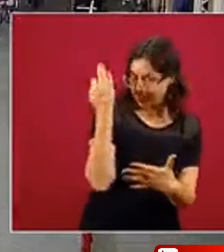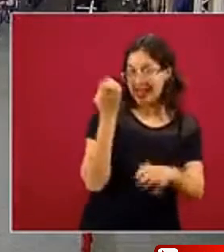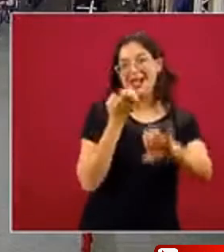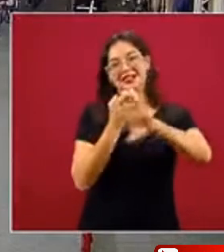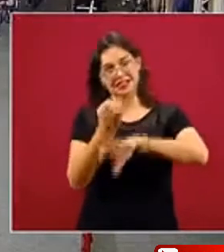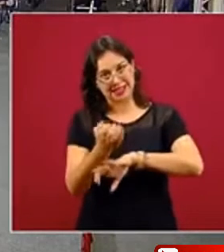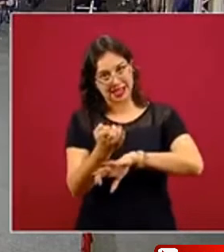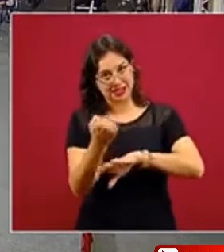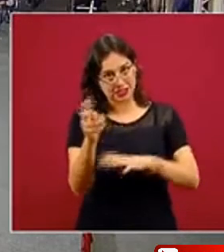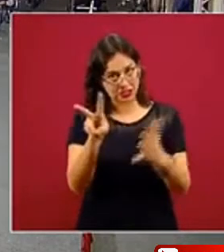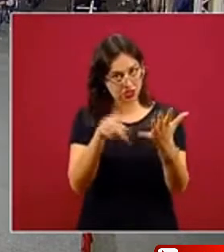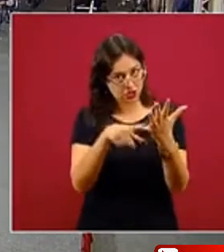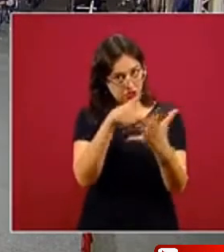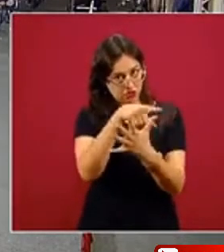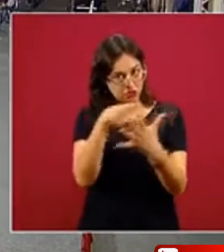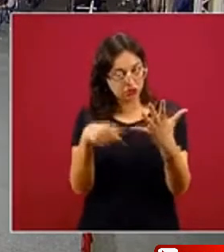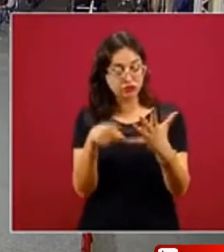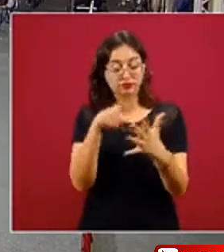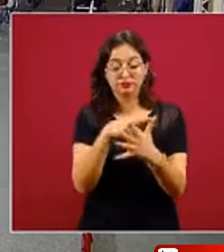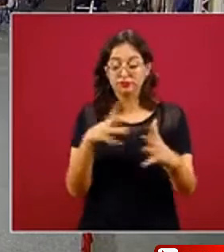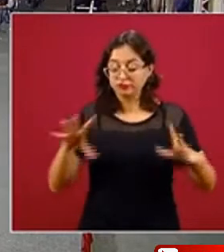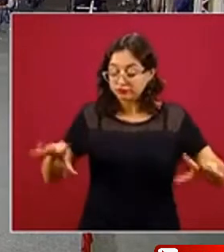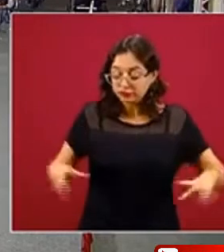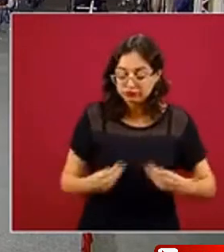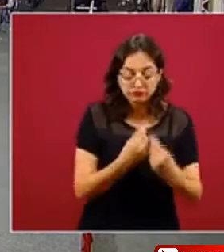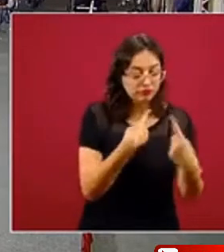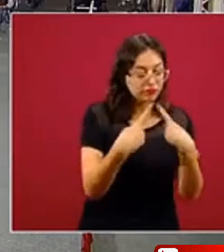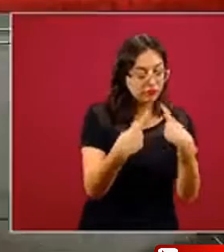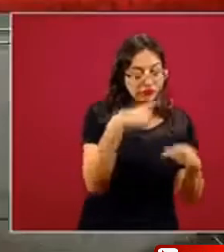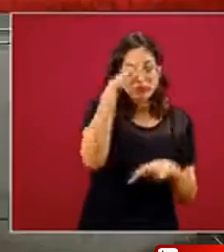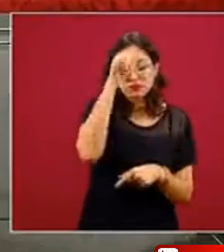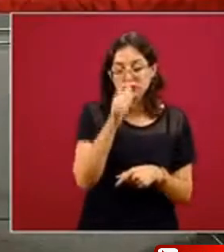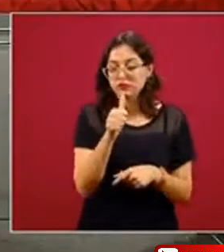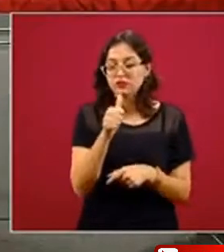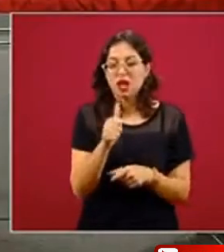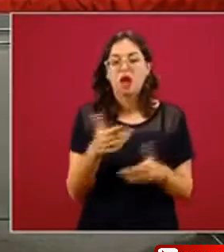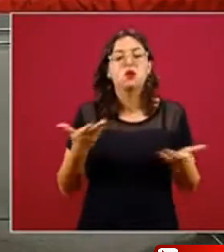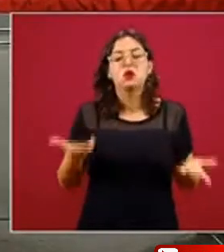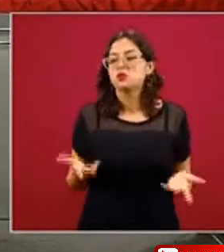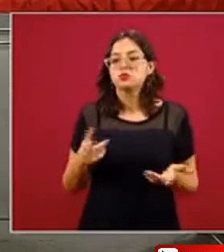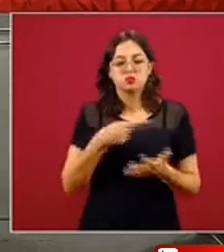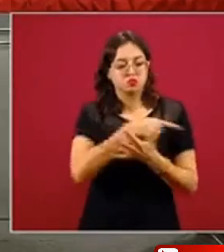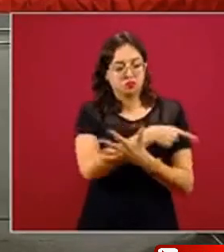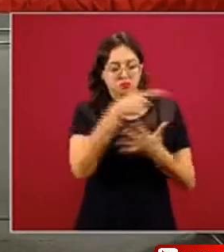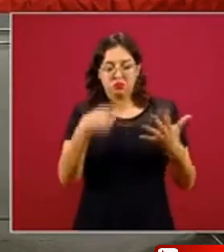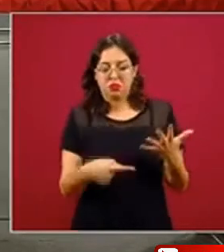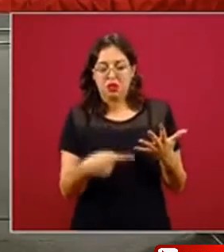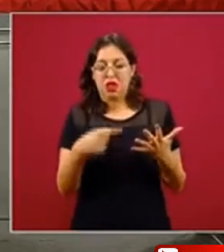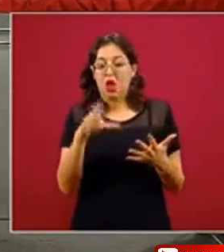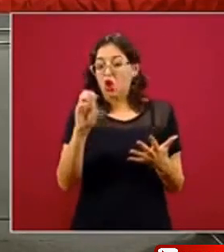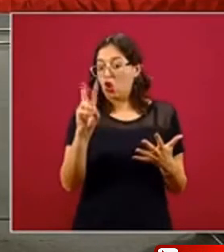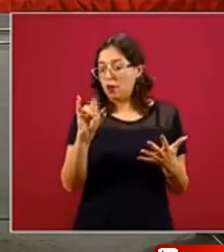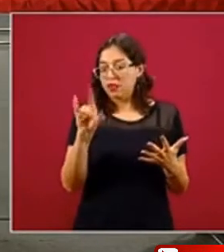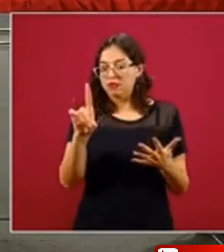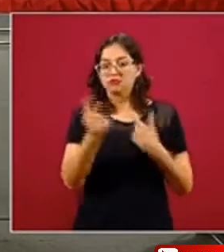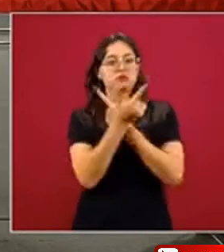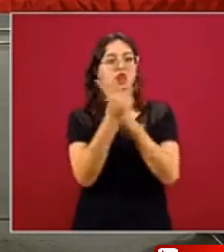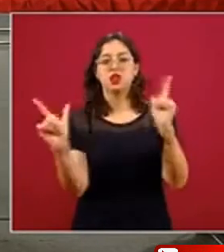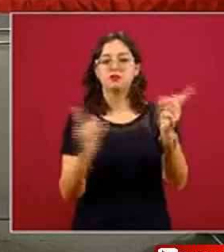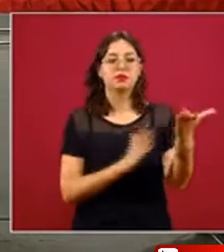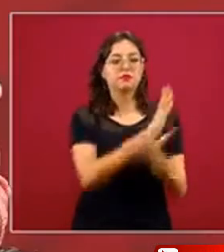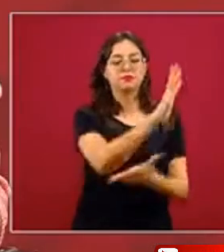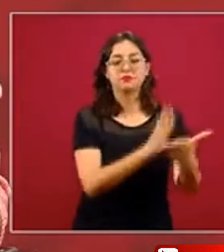Federal, para que existiera un inmediato intercambio de servicios para COVID. Al momento